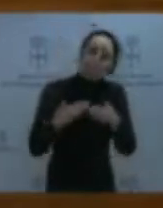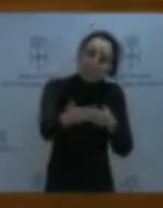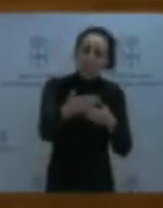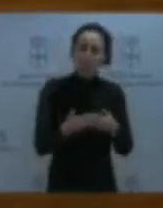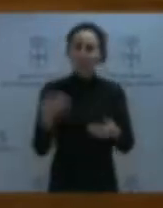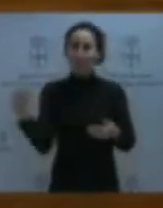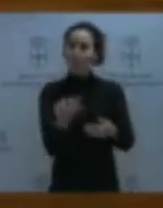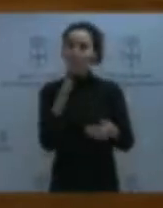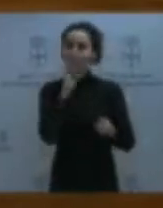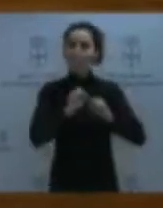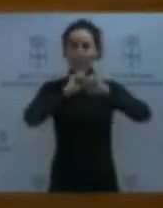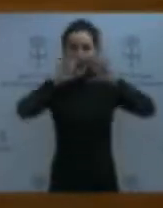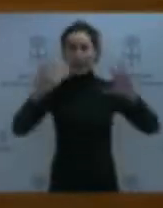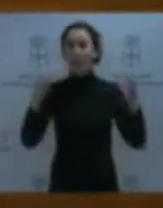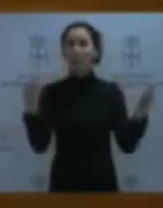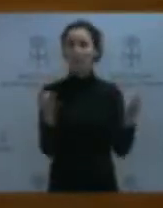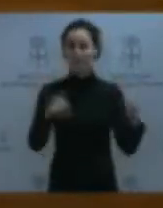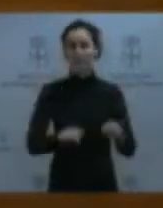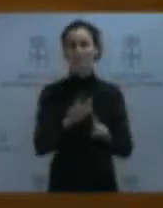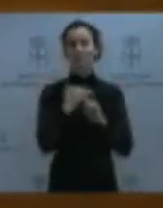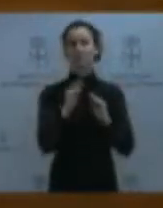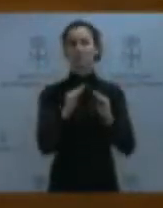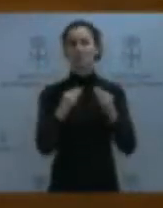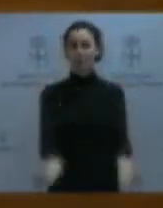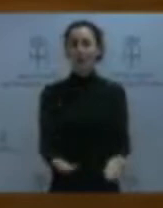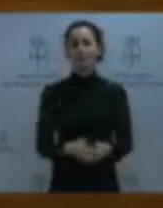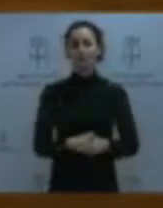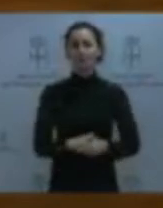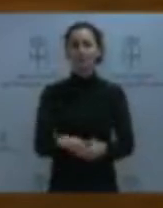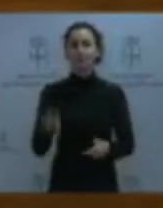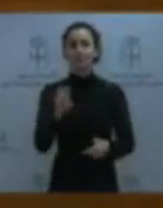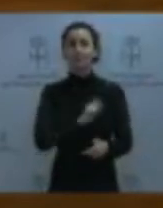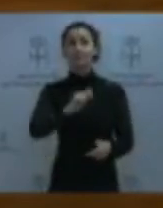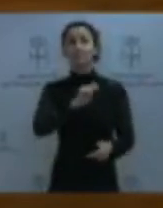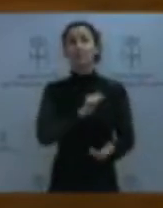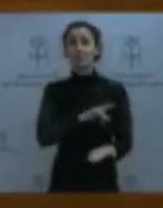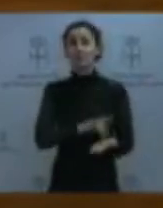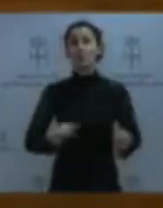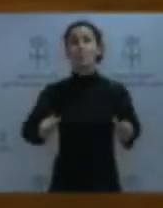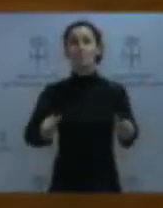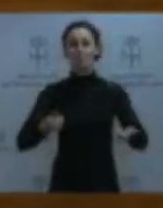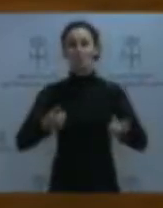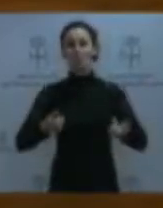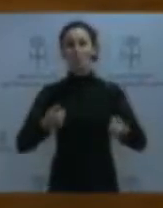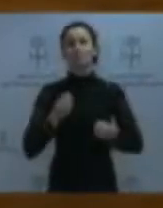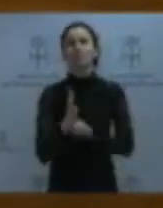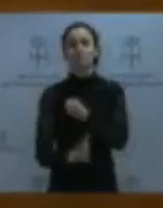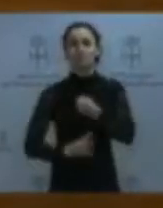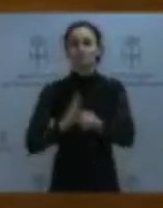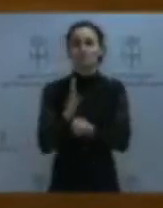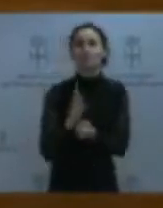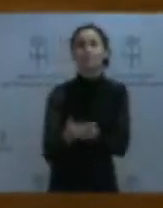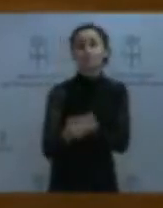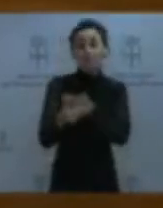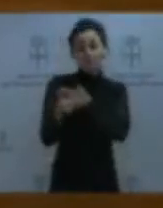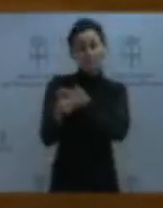todos claro ya lo que aquí ha pasado, lo que ha pasado en este país desde el inicio de la legislatura, y también porque tenemos claro quiénes